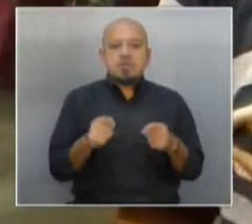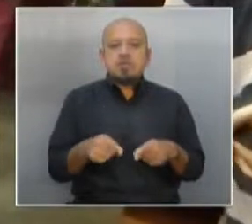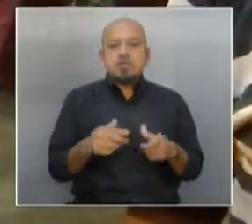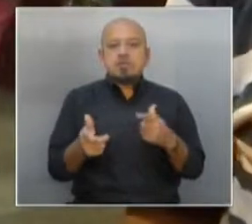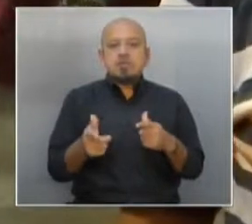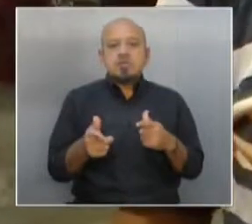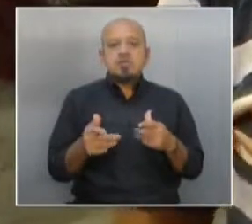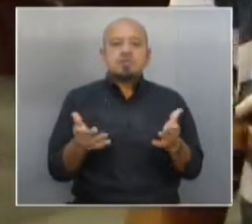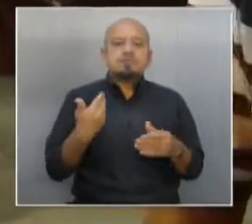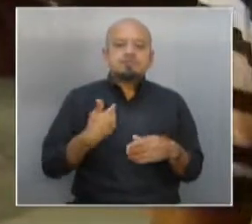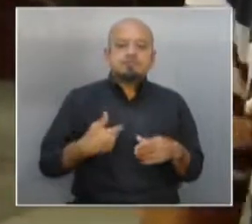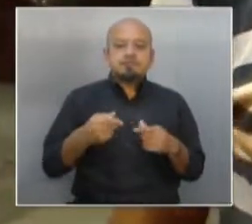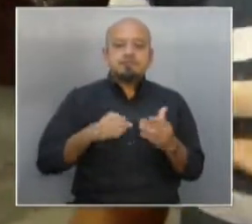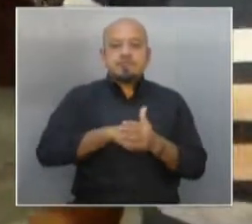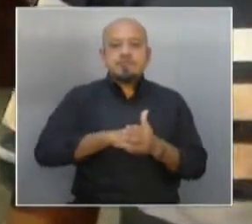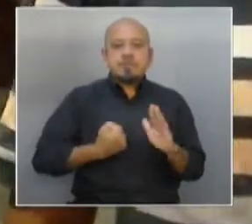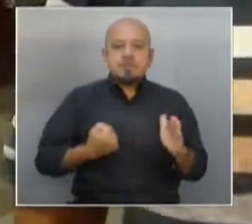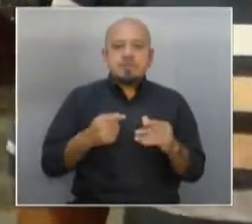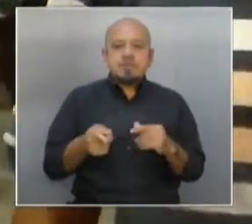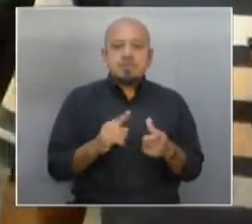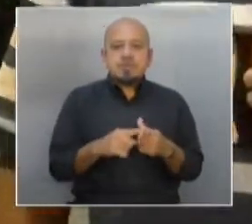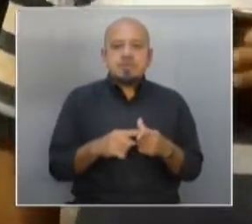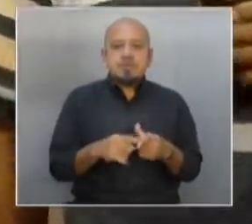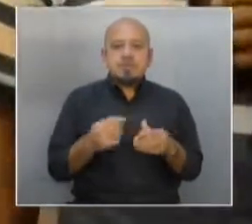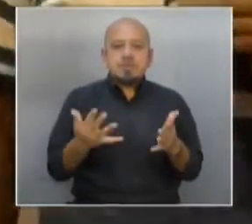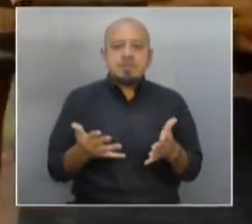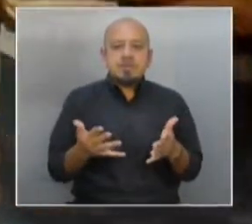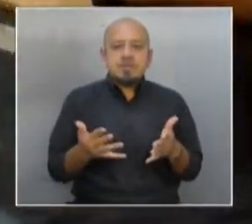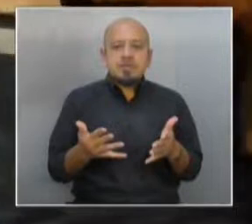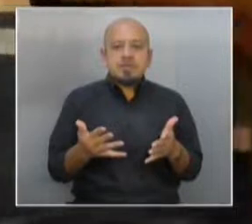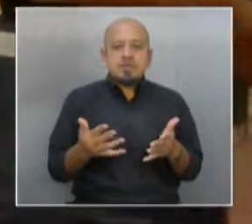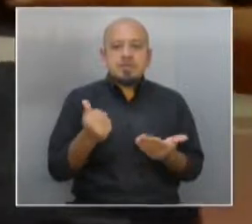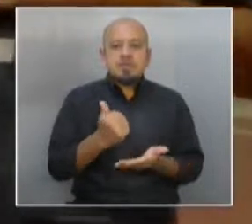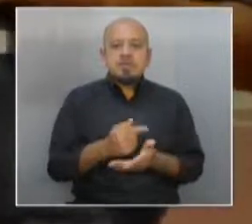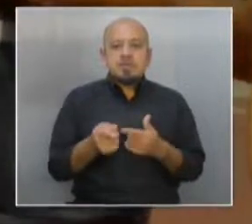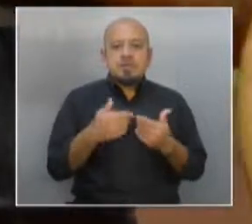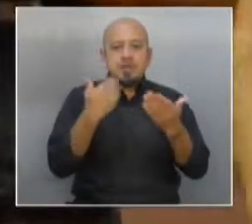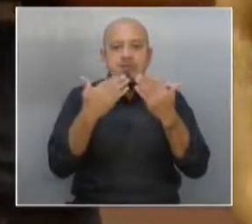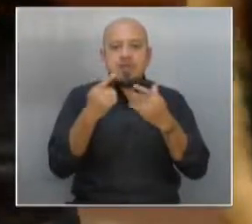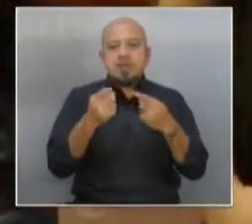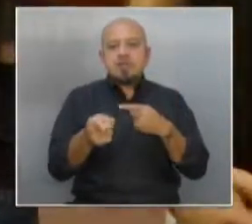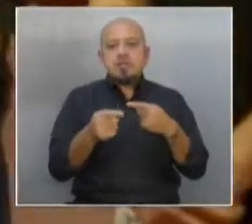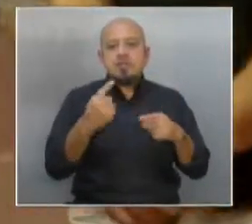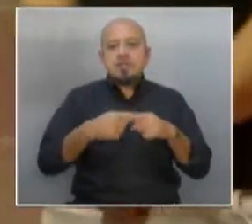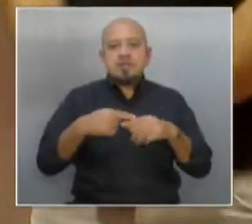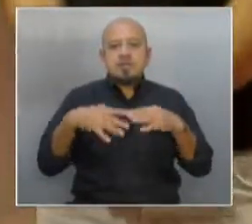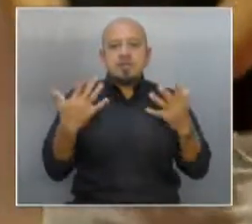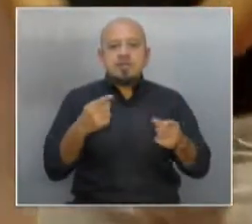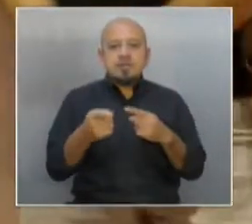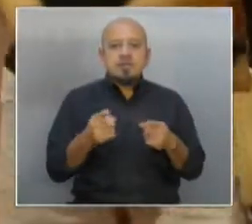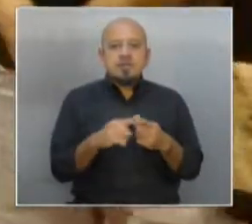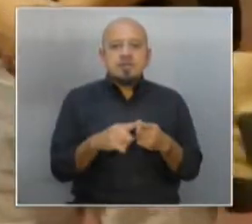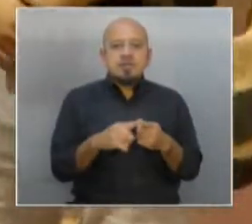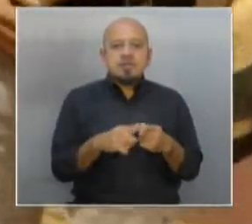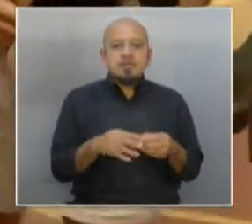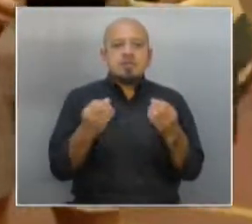Pero bueno, lamentablemente se suspendió. Pero bueno, al mal tiempo, buena cara. Y estamos acá para hablar un poco de esta fiesta clandestina, de su espectáculo. Porque